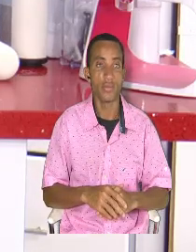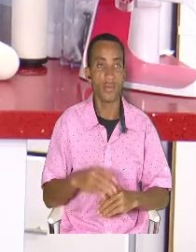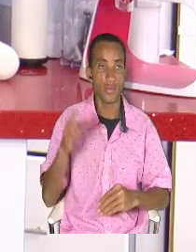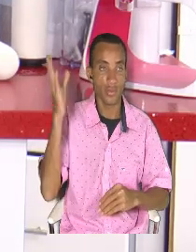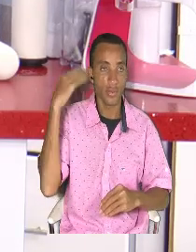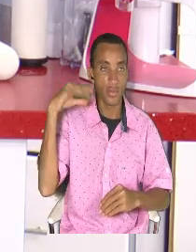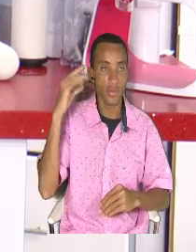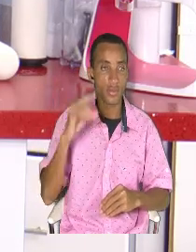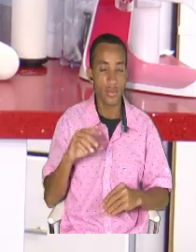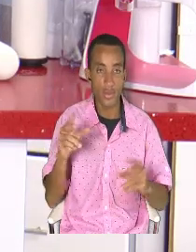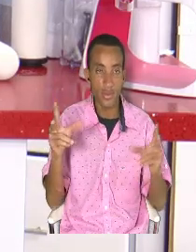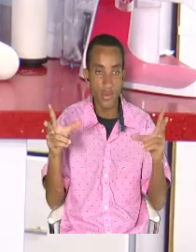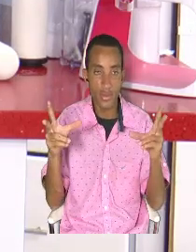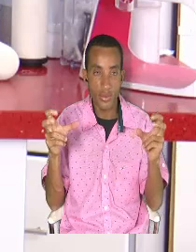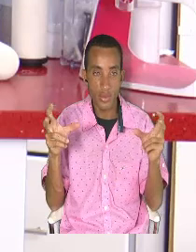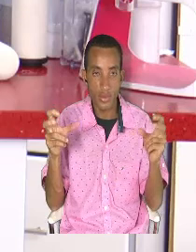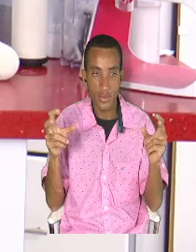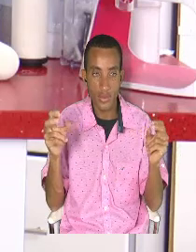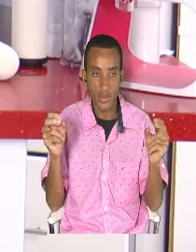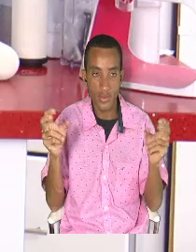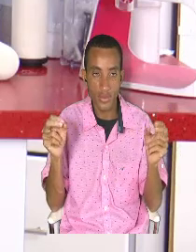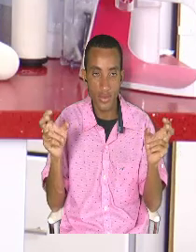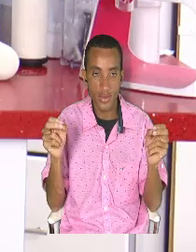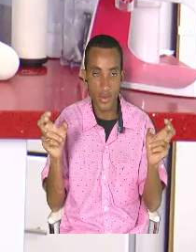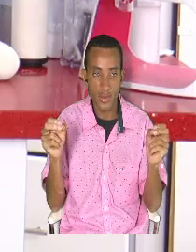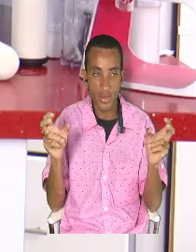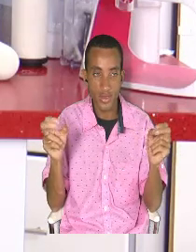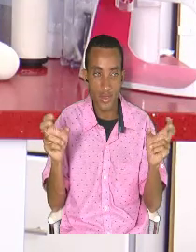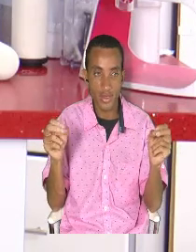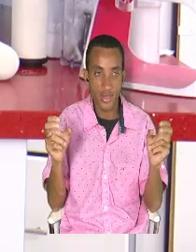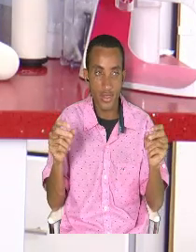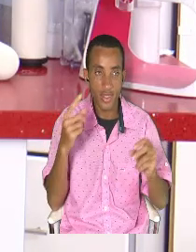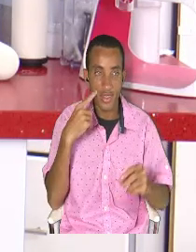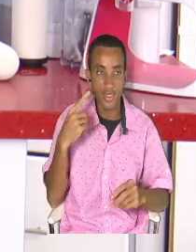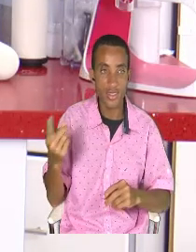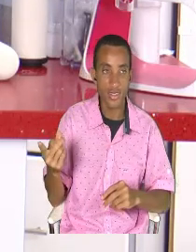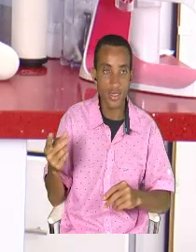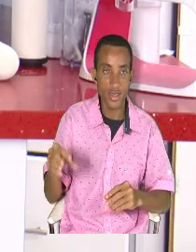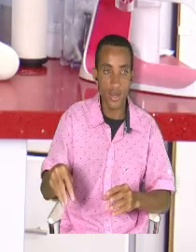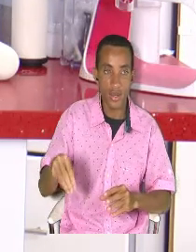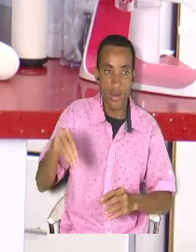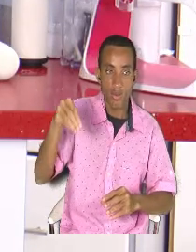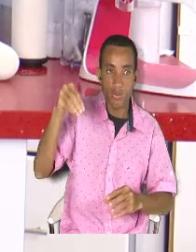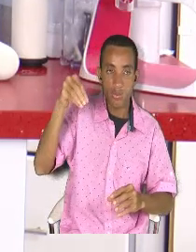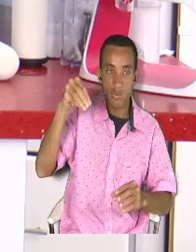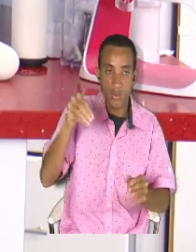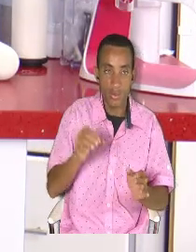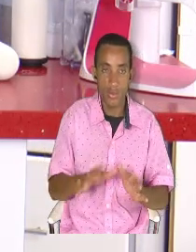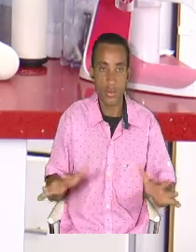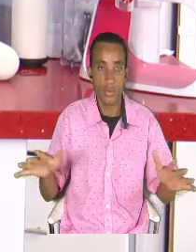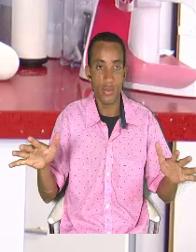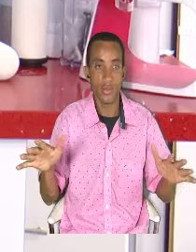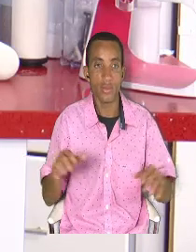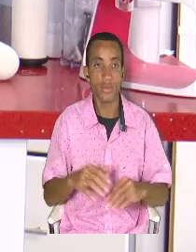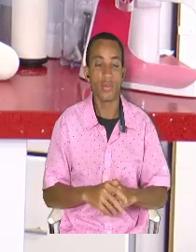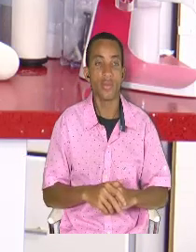¿Conoce el calamar, don Miguel? Sí. Este producto, pues, marino, molusco, ¿sí? Entonces vamos a utilizar nuestro